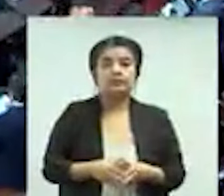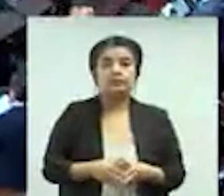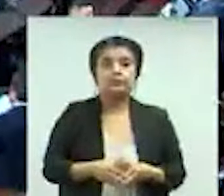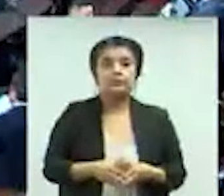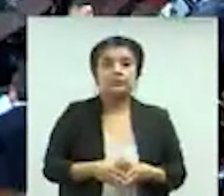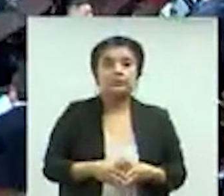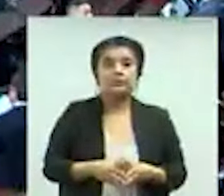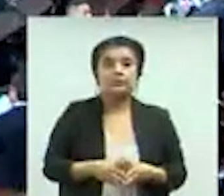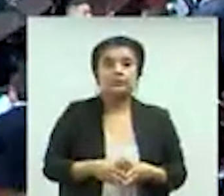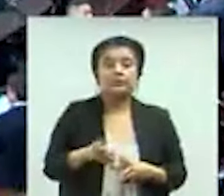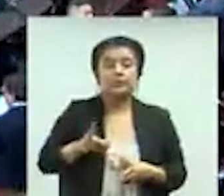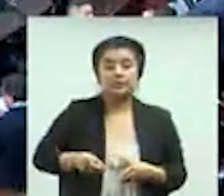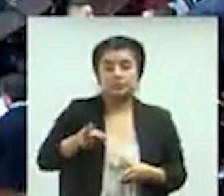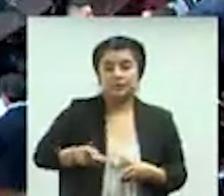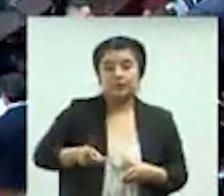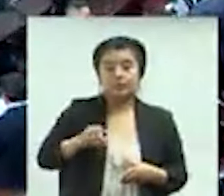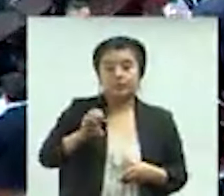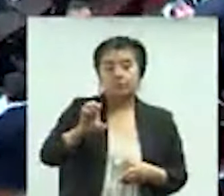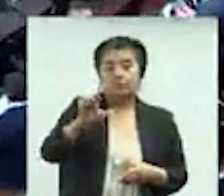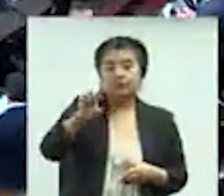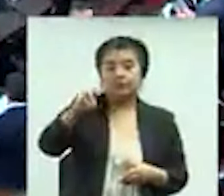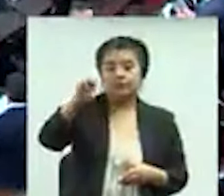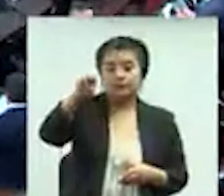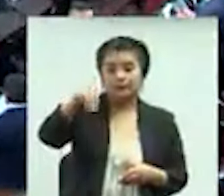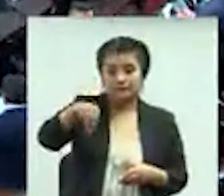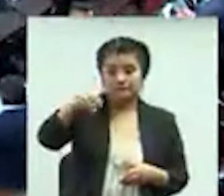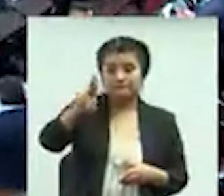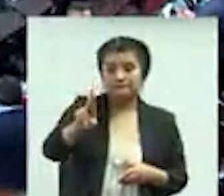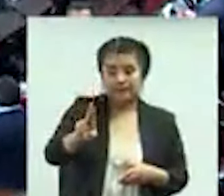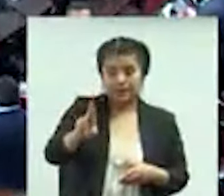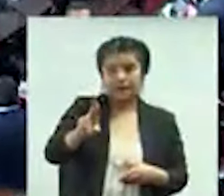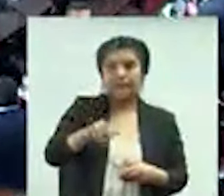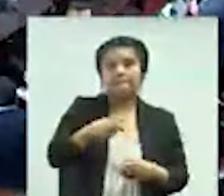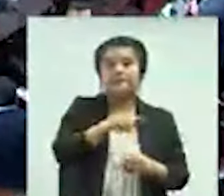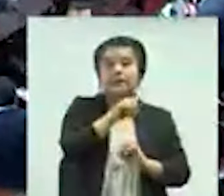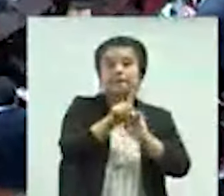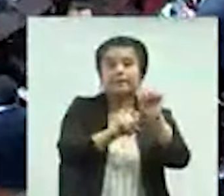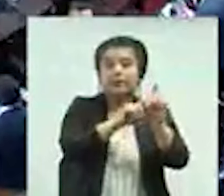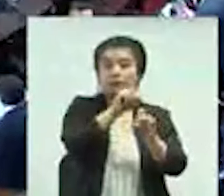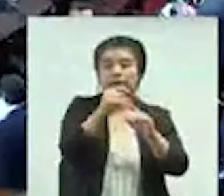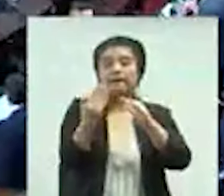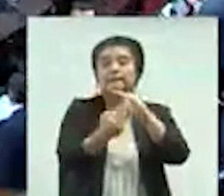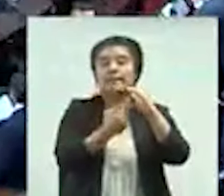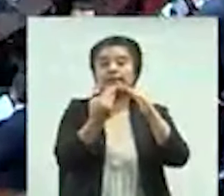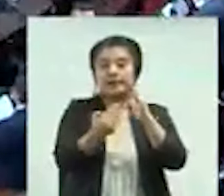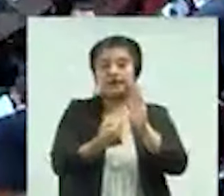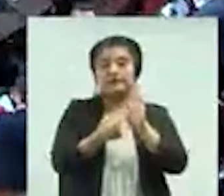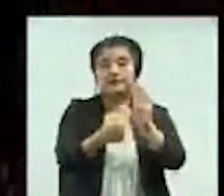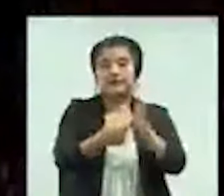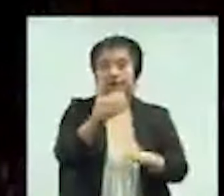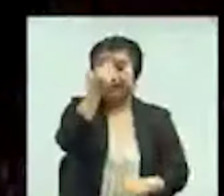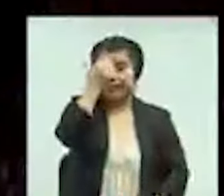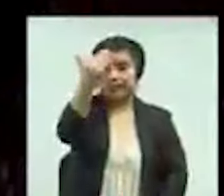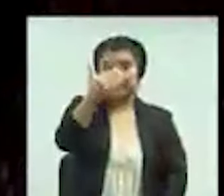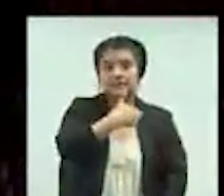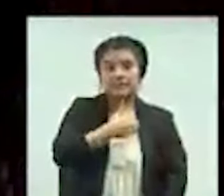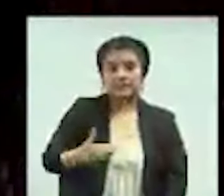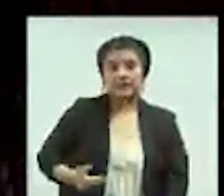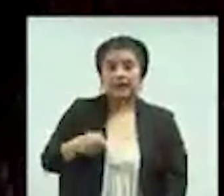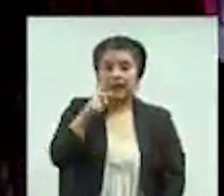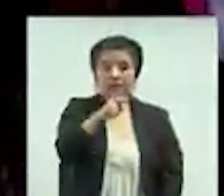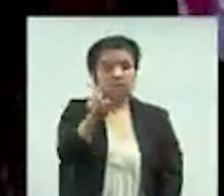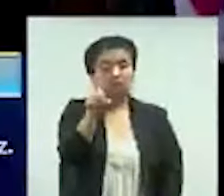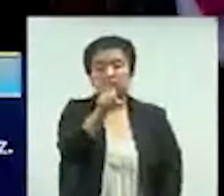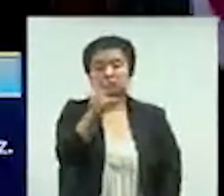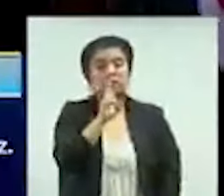Tiene la palabra el diputado Elmer Palencia para formular la siguiente pregunta básica. Gracias, presidente. Eso no es una